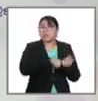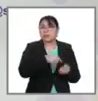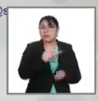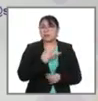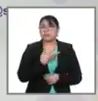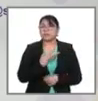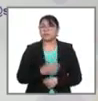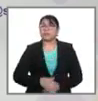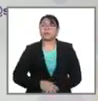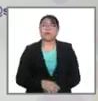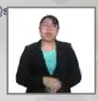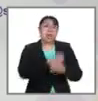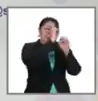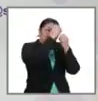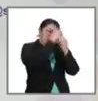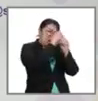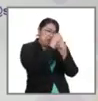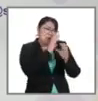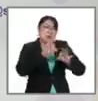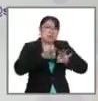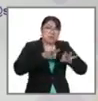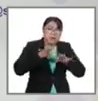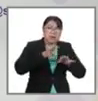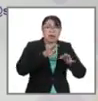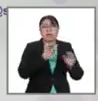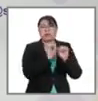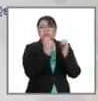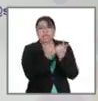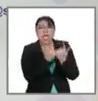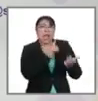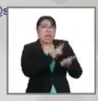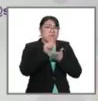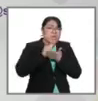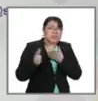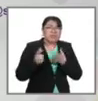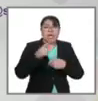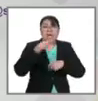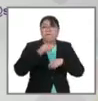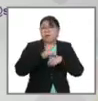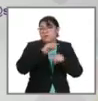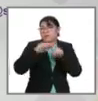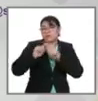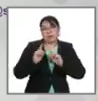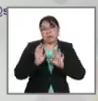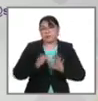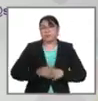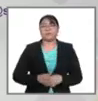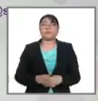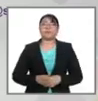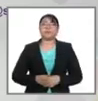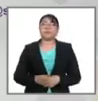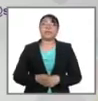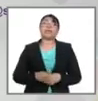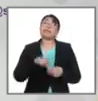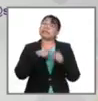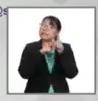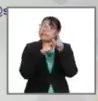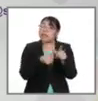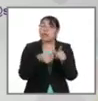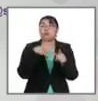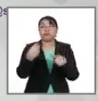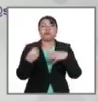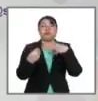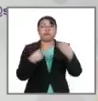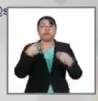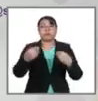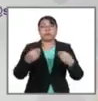trabajadores como son laboratoristas trabajadores sociales despachadores de forma etcétera y que a la fecha se siguen presentando